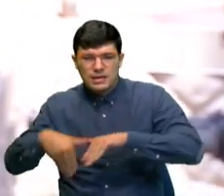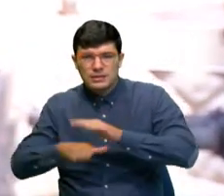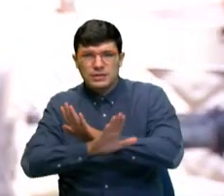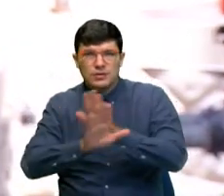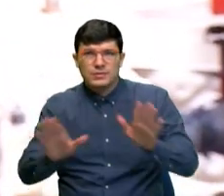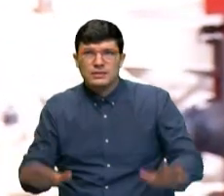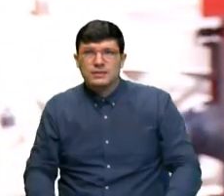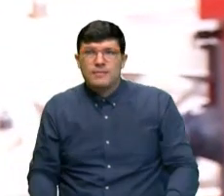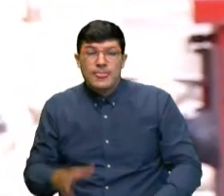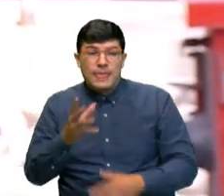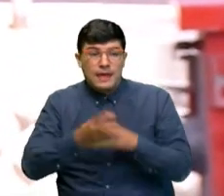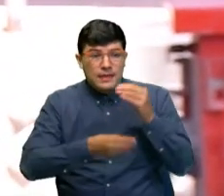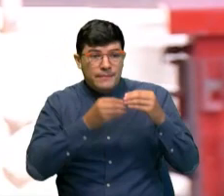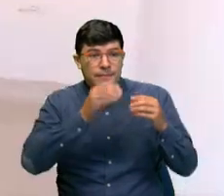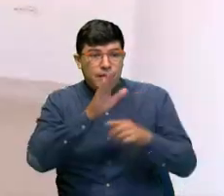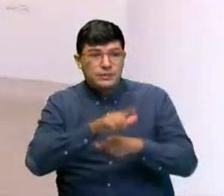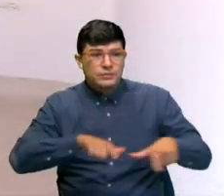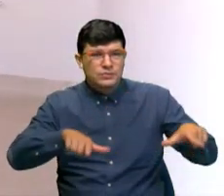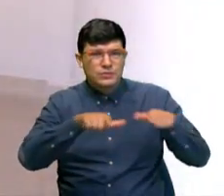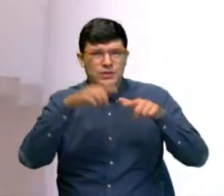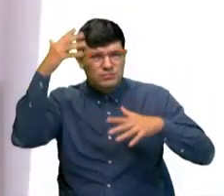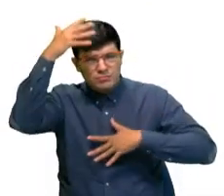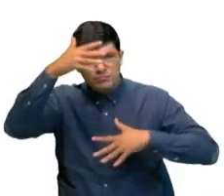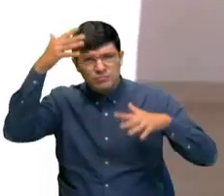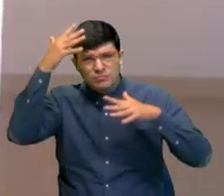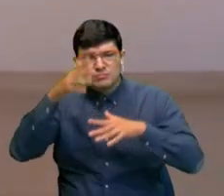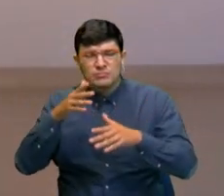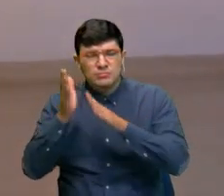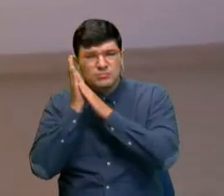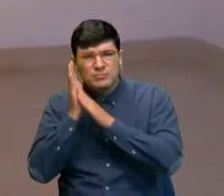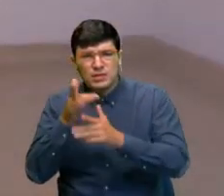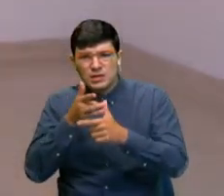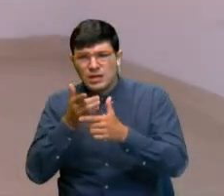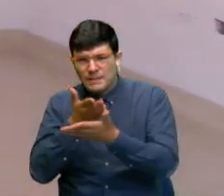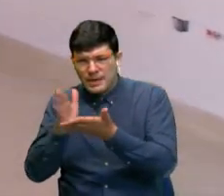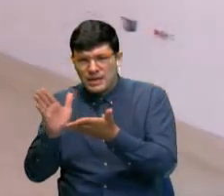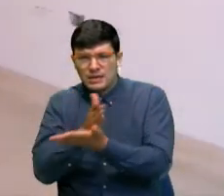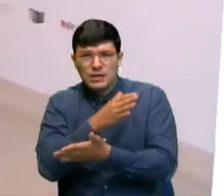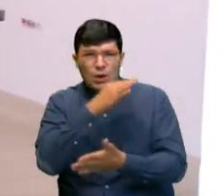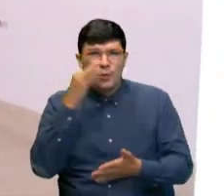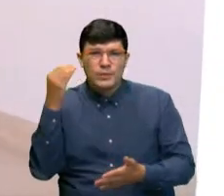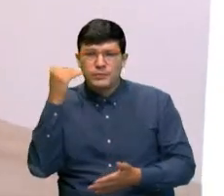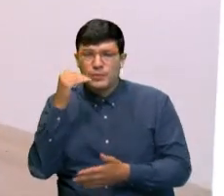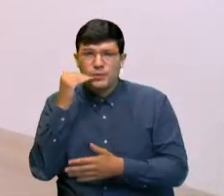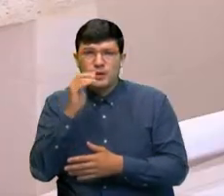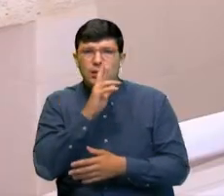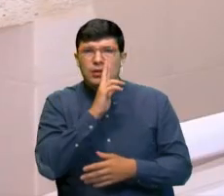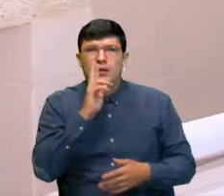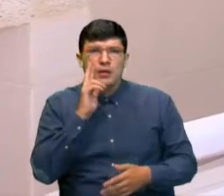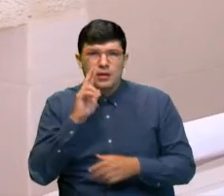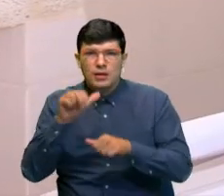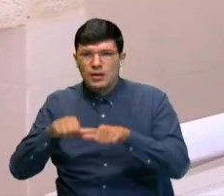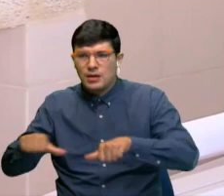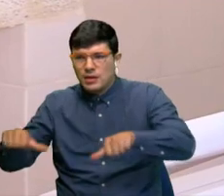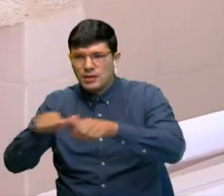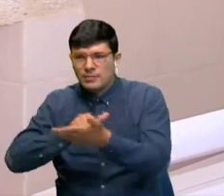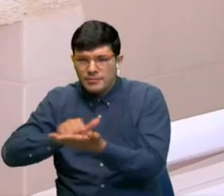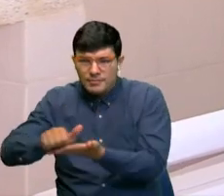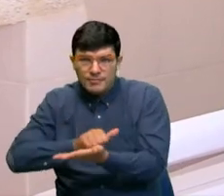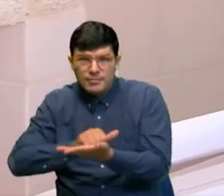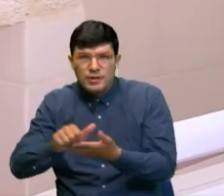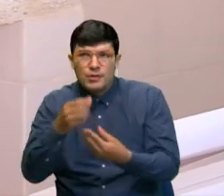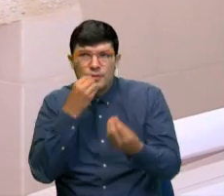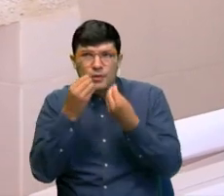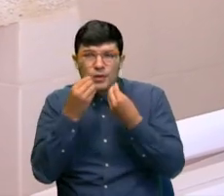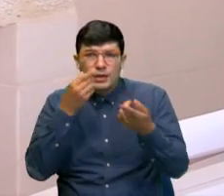instalaciones estarán dotadas con duchas dormitorios separados para hombres y mujeres restaurante lavandería comedores y